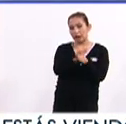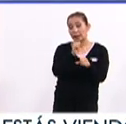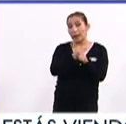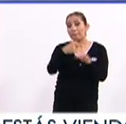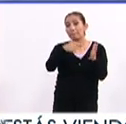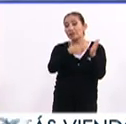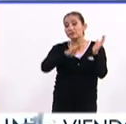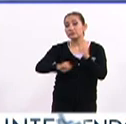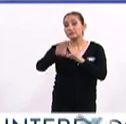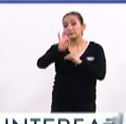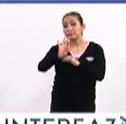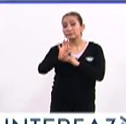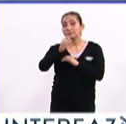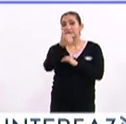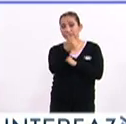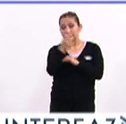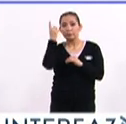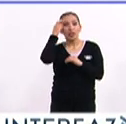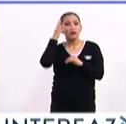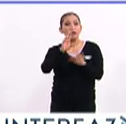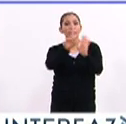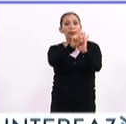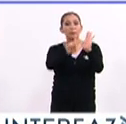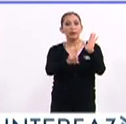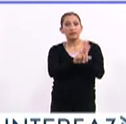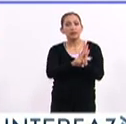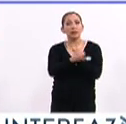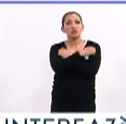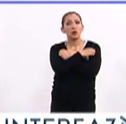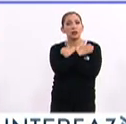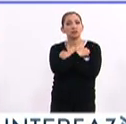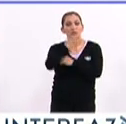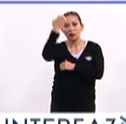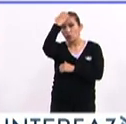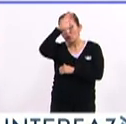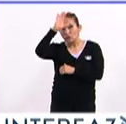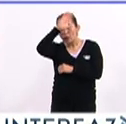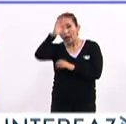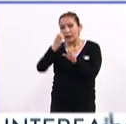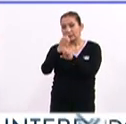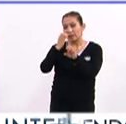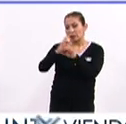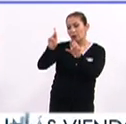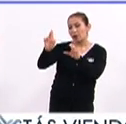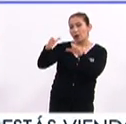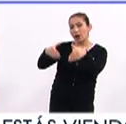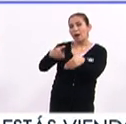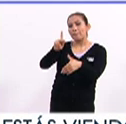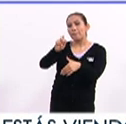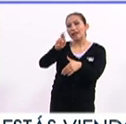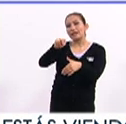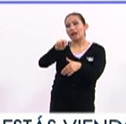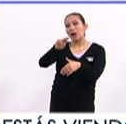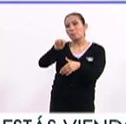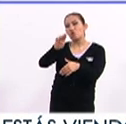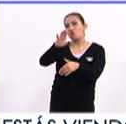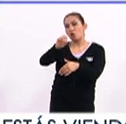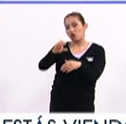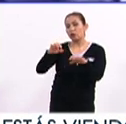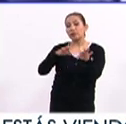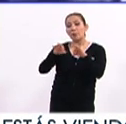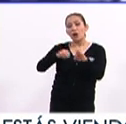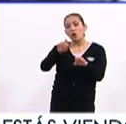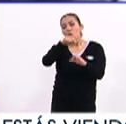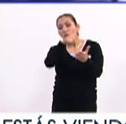En 1946 fue director del Departamento de Educación y Cultura en el estado de Pernambuco, donde trabajó en